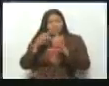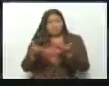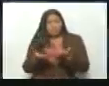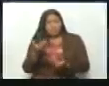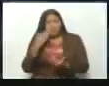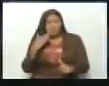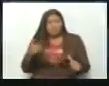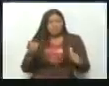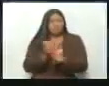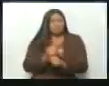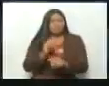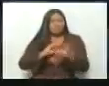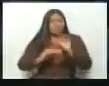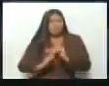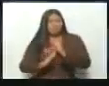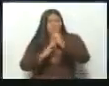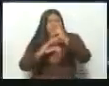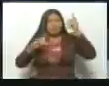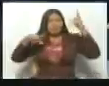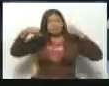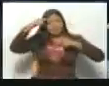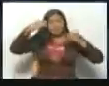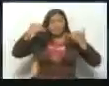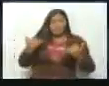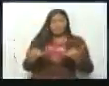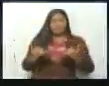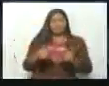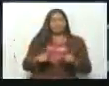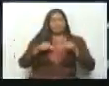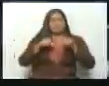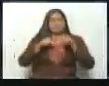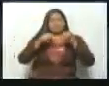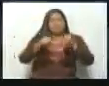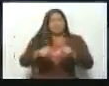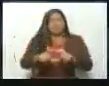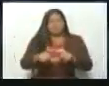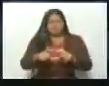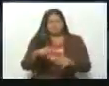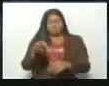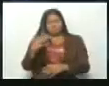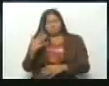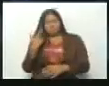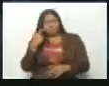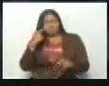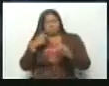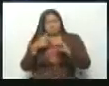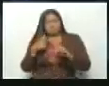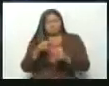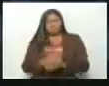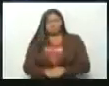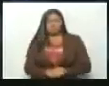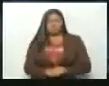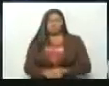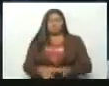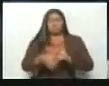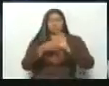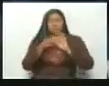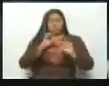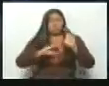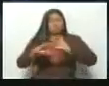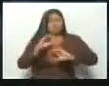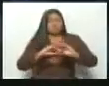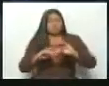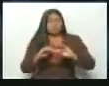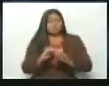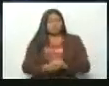de heredar del comandante Chávez y ahora continuar practicando ese concepto unionista de la